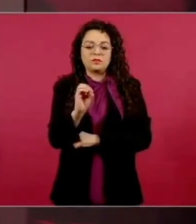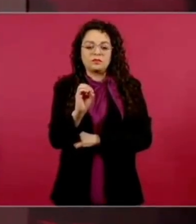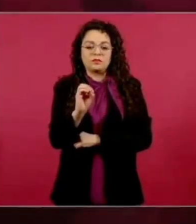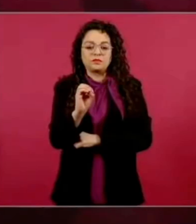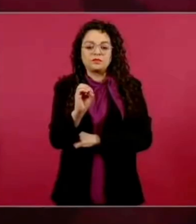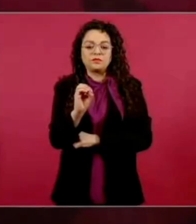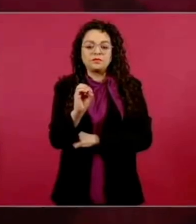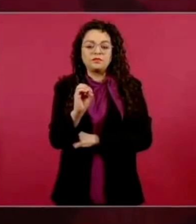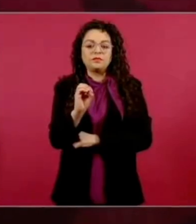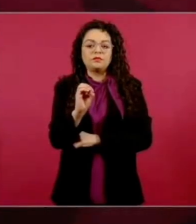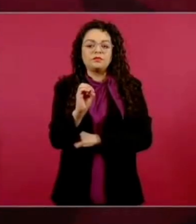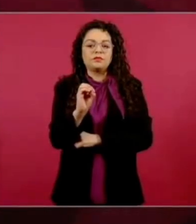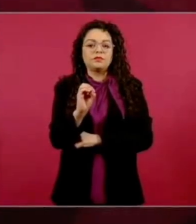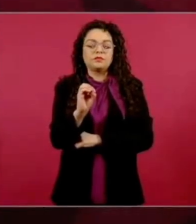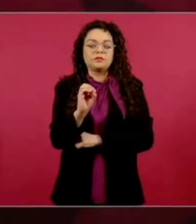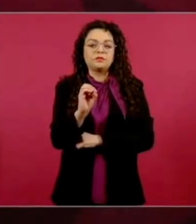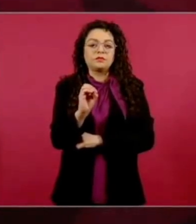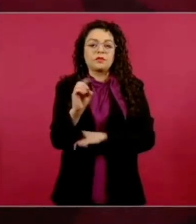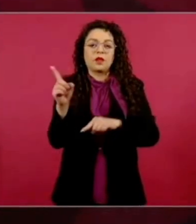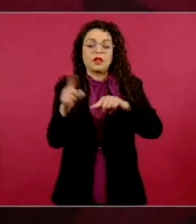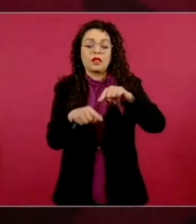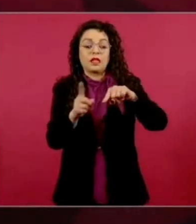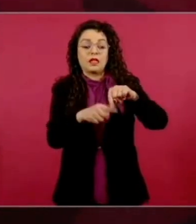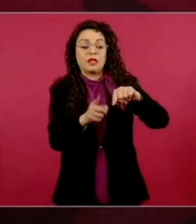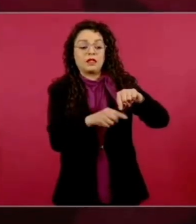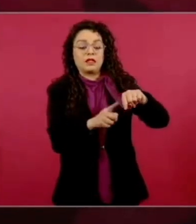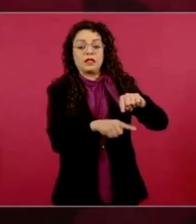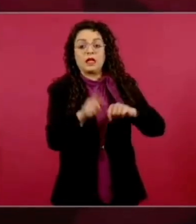del combate a los monopolios en la comunicación.